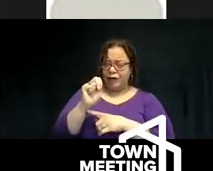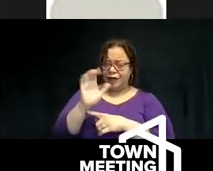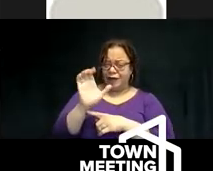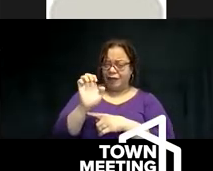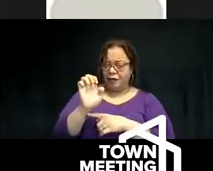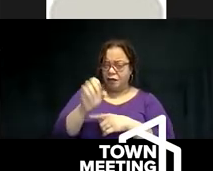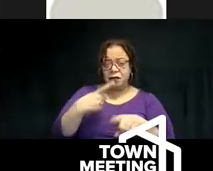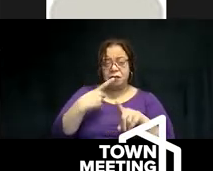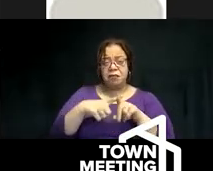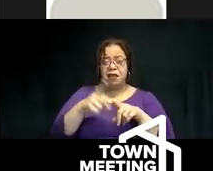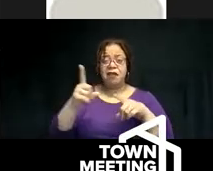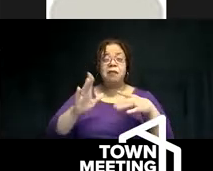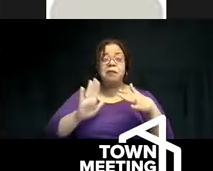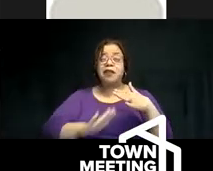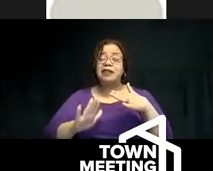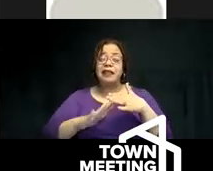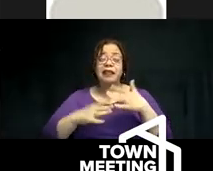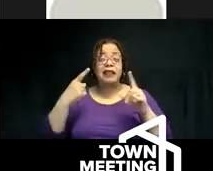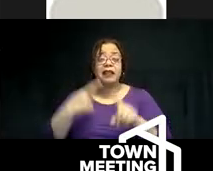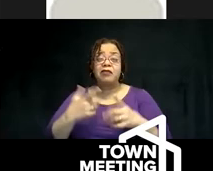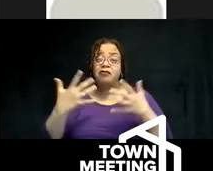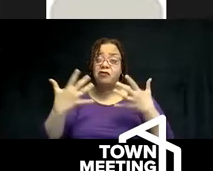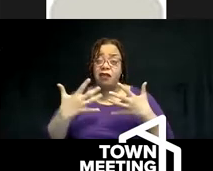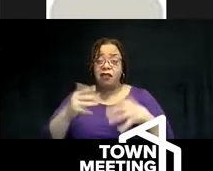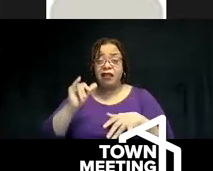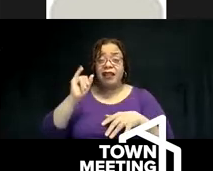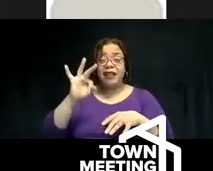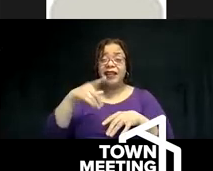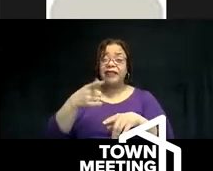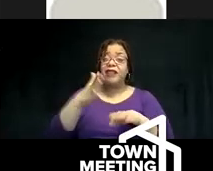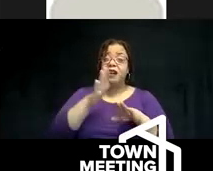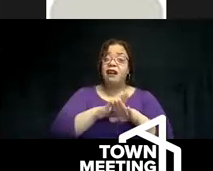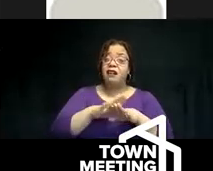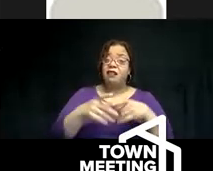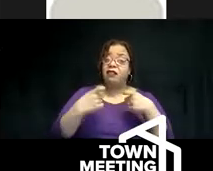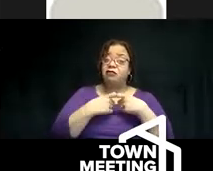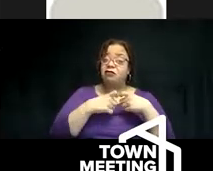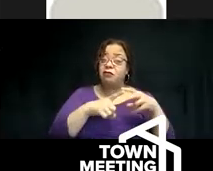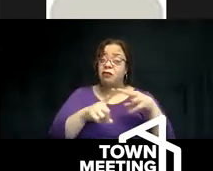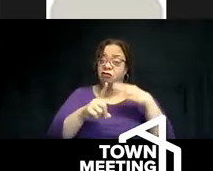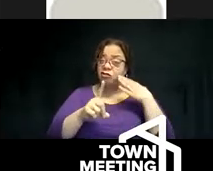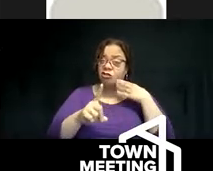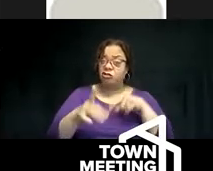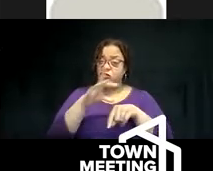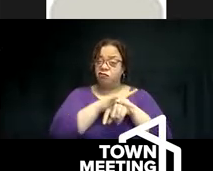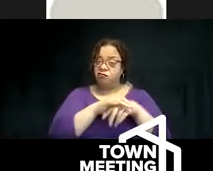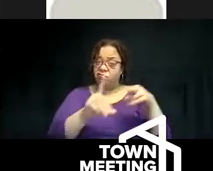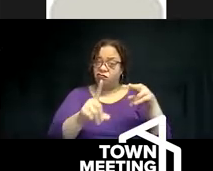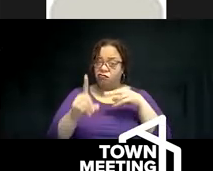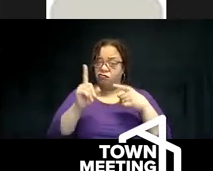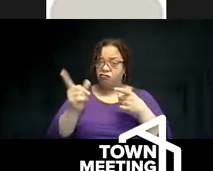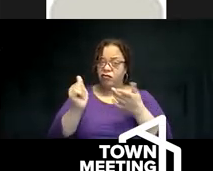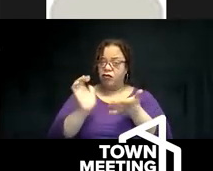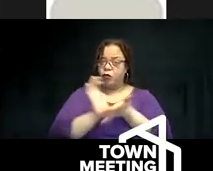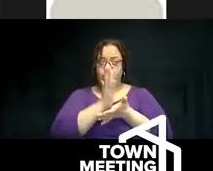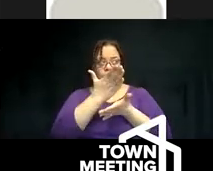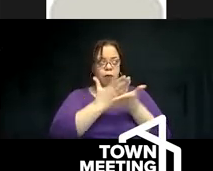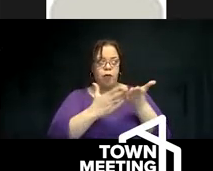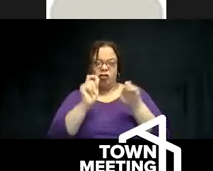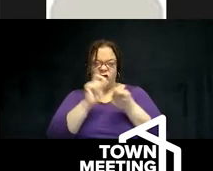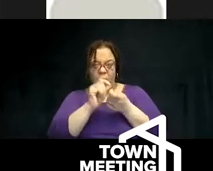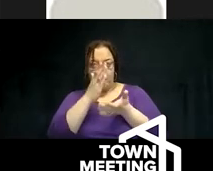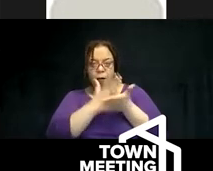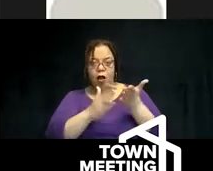zona de exclusión, que quiere decir que no puedes entrar a diferentes partes del pueblo. Yo conozco a alguien que tiene una zona de exclusión para el estado